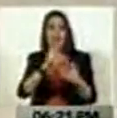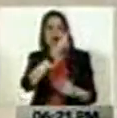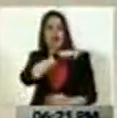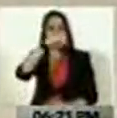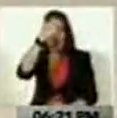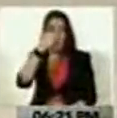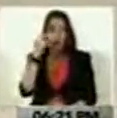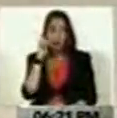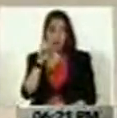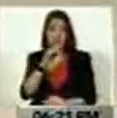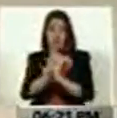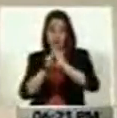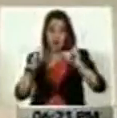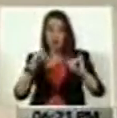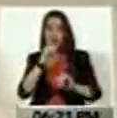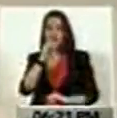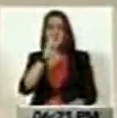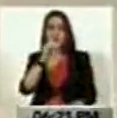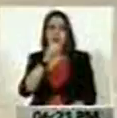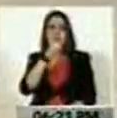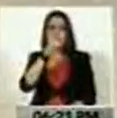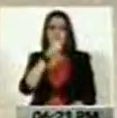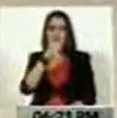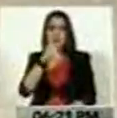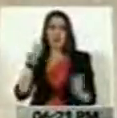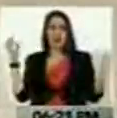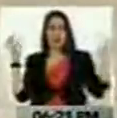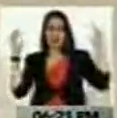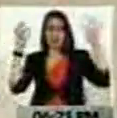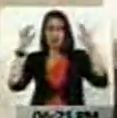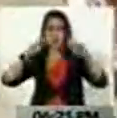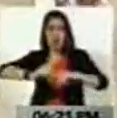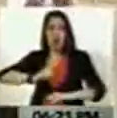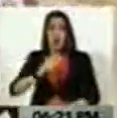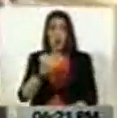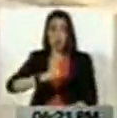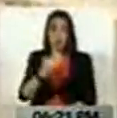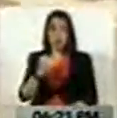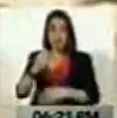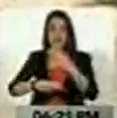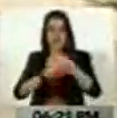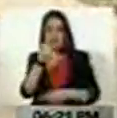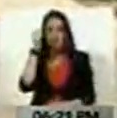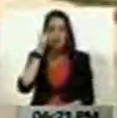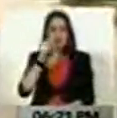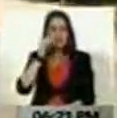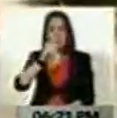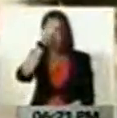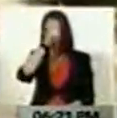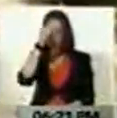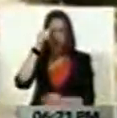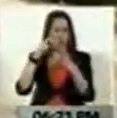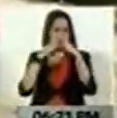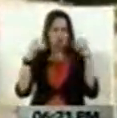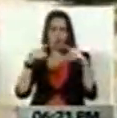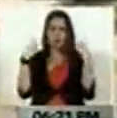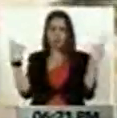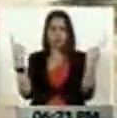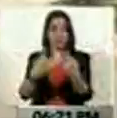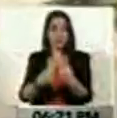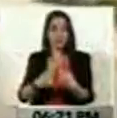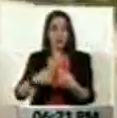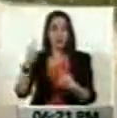manera concluye el despliegue, quienes van a operar durante el fin de semana en toda la zona del